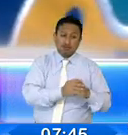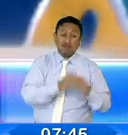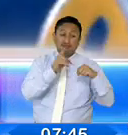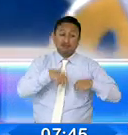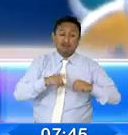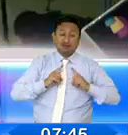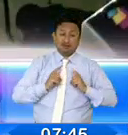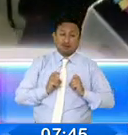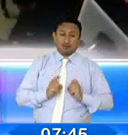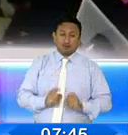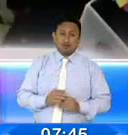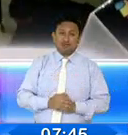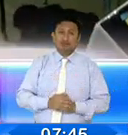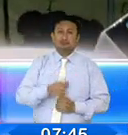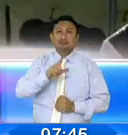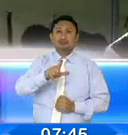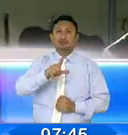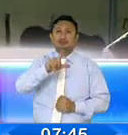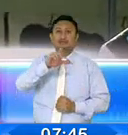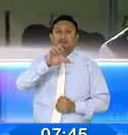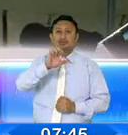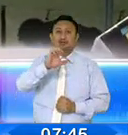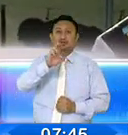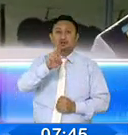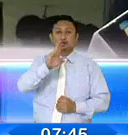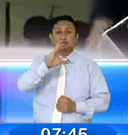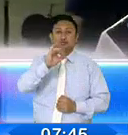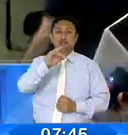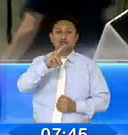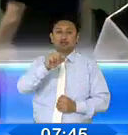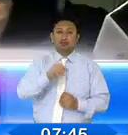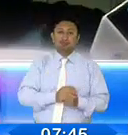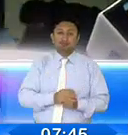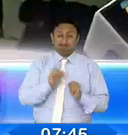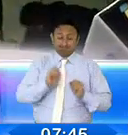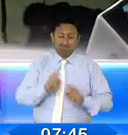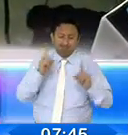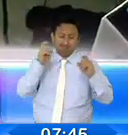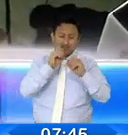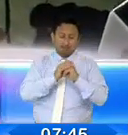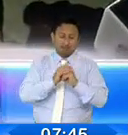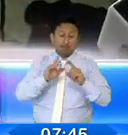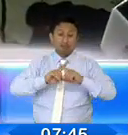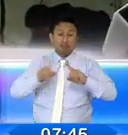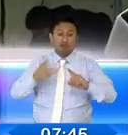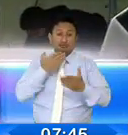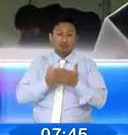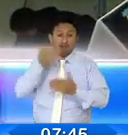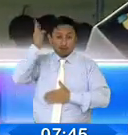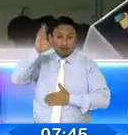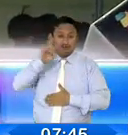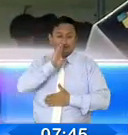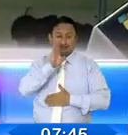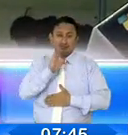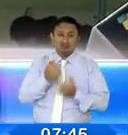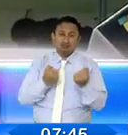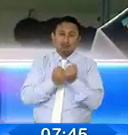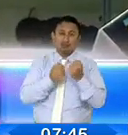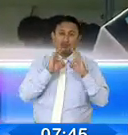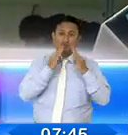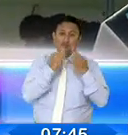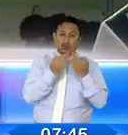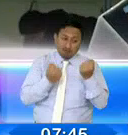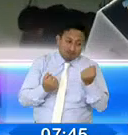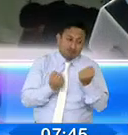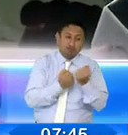es muy complicado, es muy duro, es difícil, pero dando gracias a Dios hemos tenido siempre el apoyo de nuestra familia. Y ellos